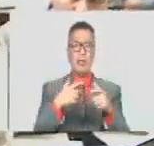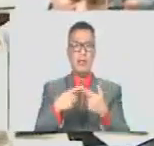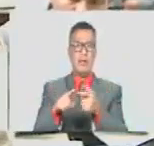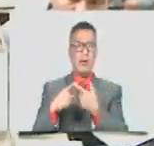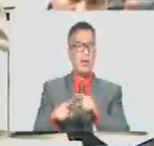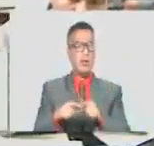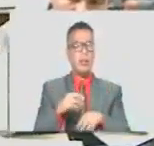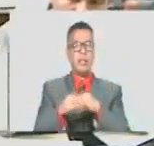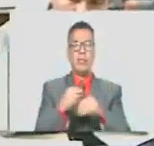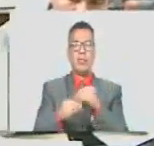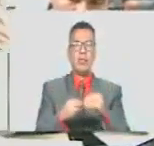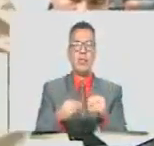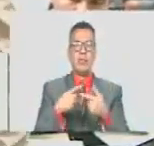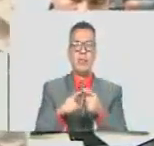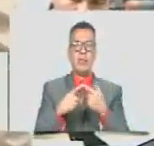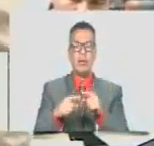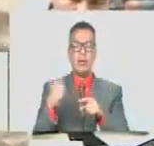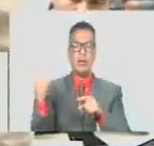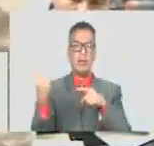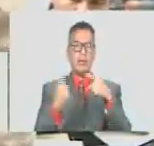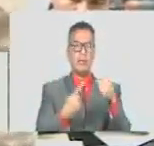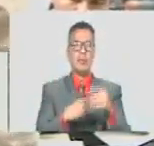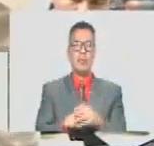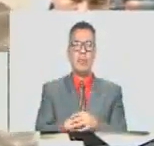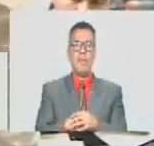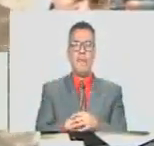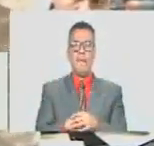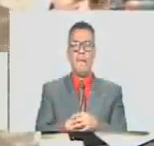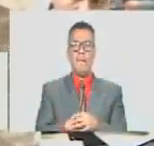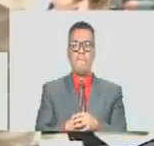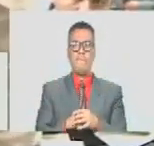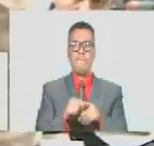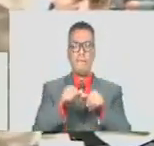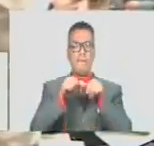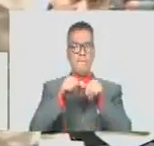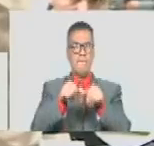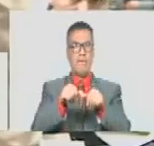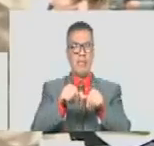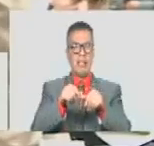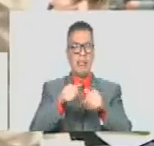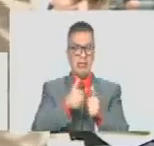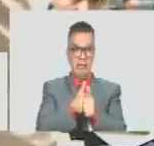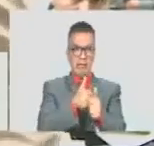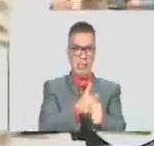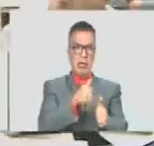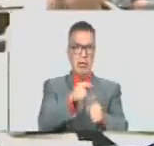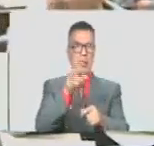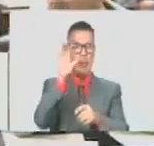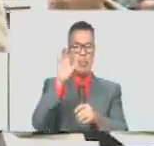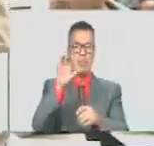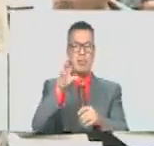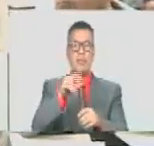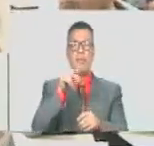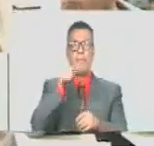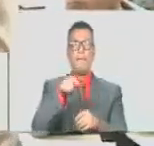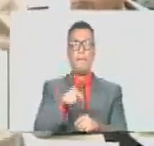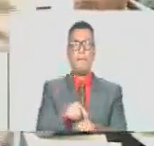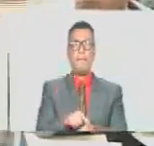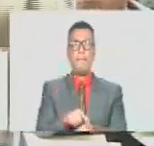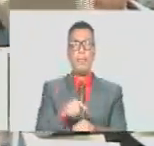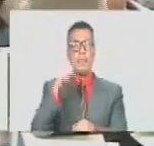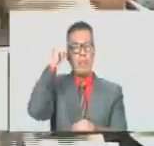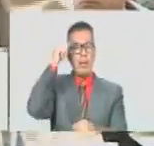formas, de todos los espectros, y asedian la patria. Y no conforme con eso,